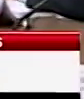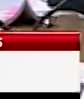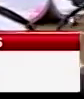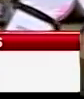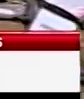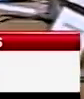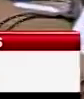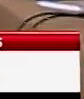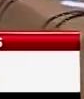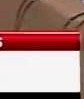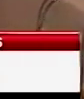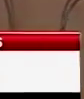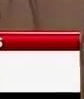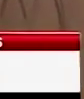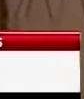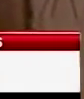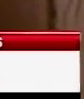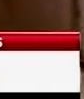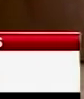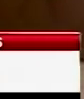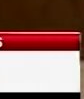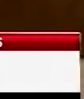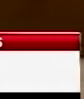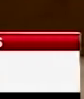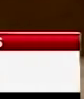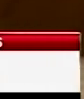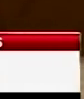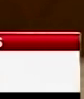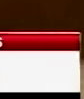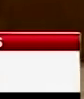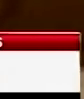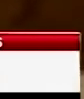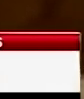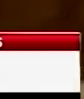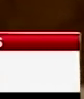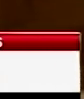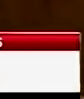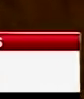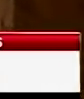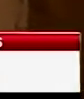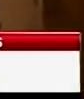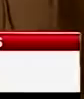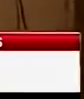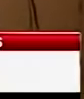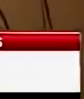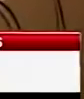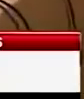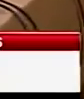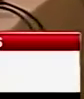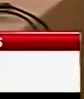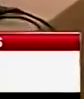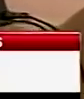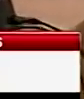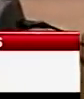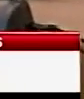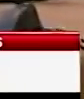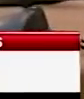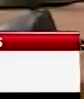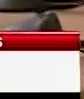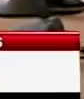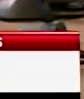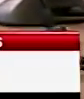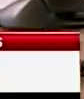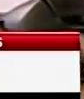virtud del bien jurídico que ha sido violado, uno podría eventualmente